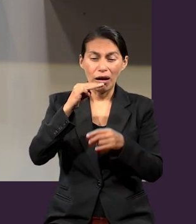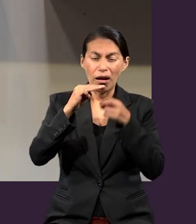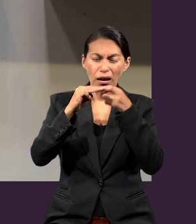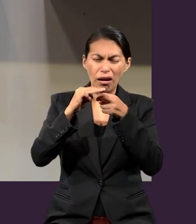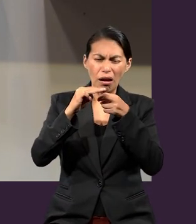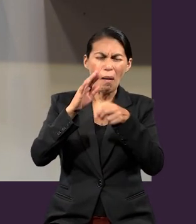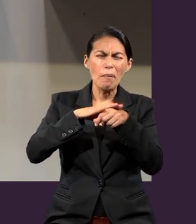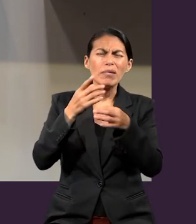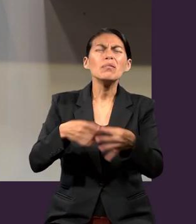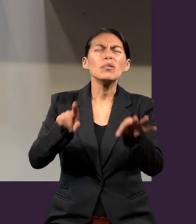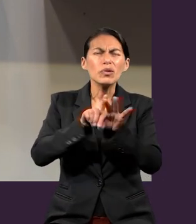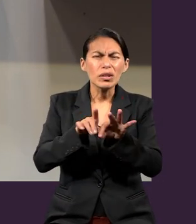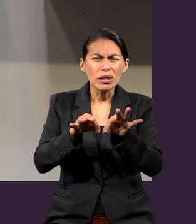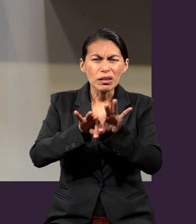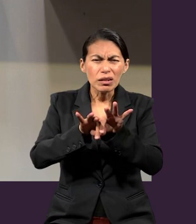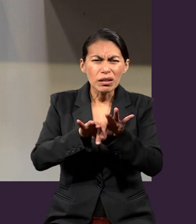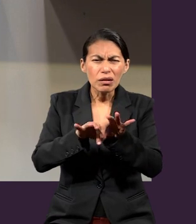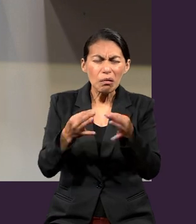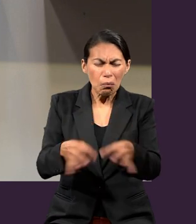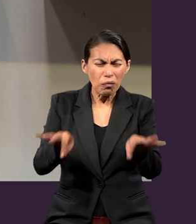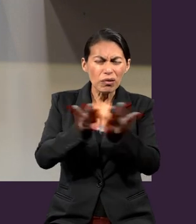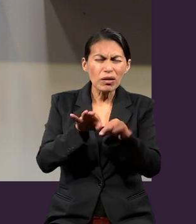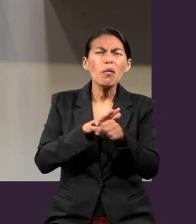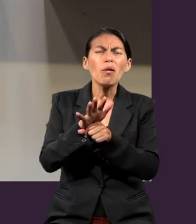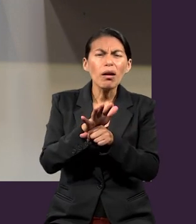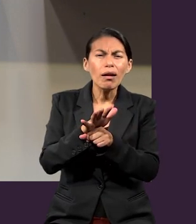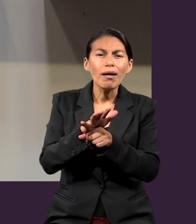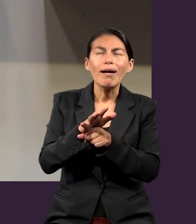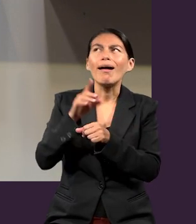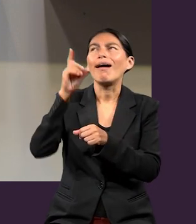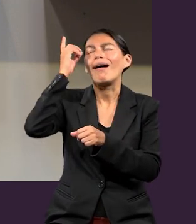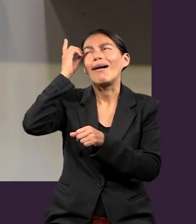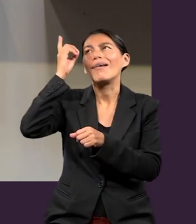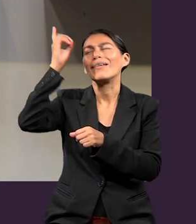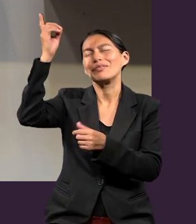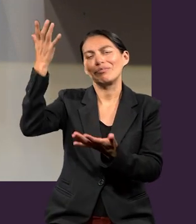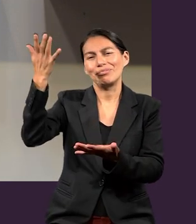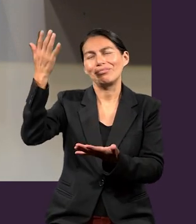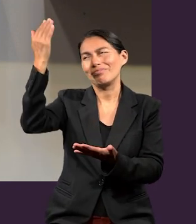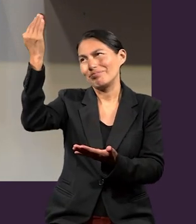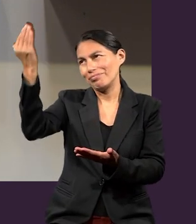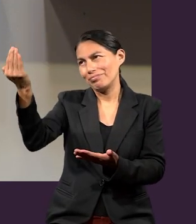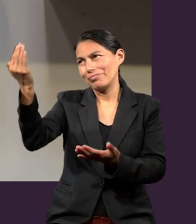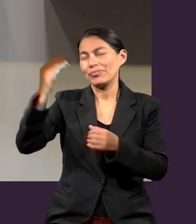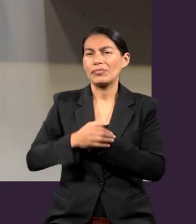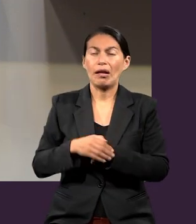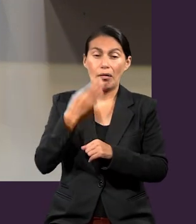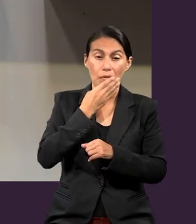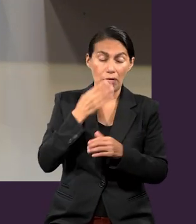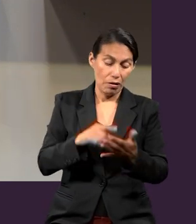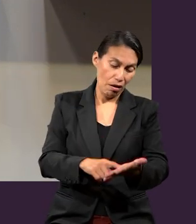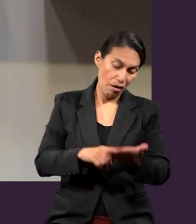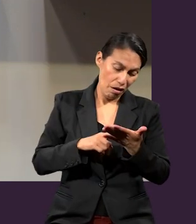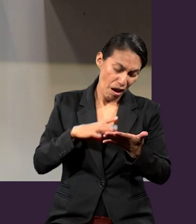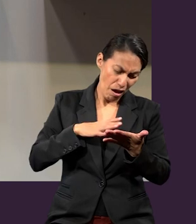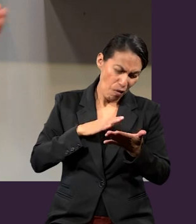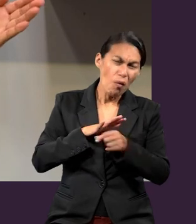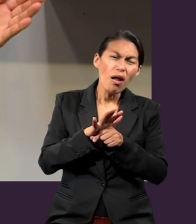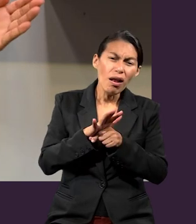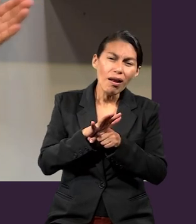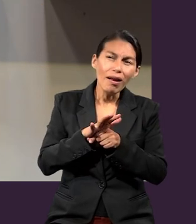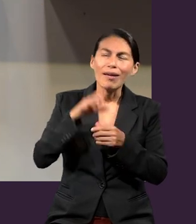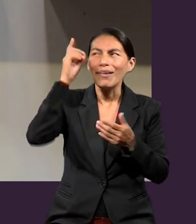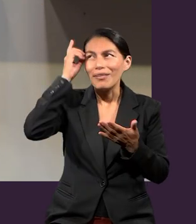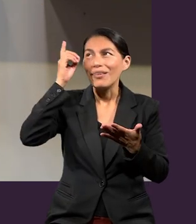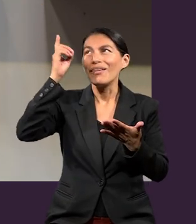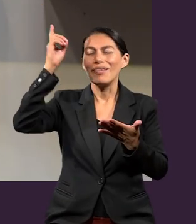mensaje, es Cristo Jesús. El centro de lo que la Biblia nos habla es Cristo Jesús. Desde el